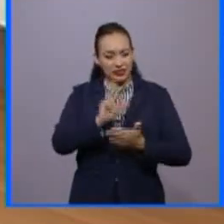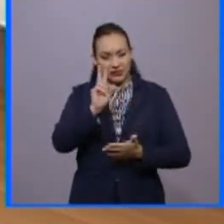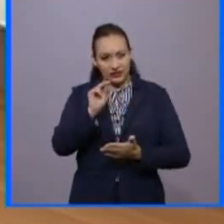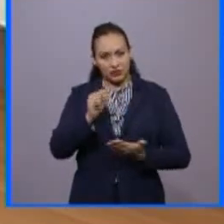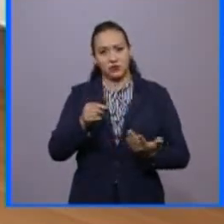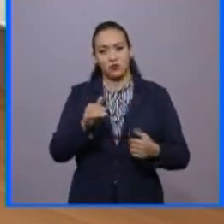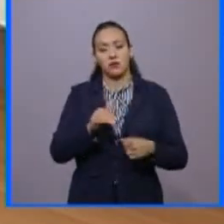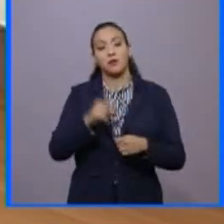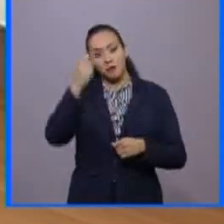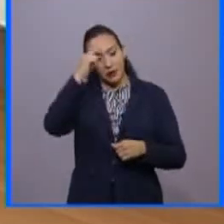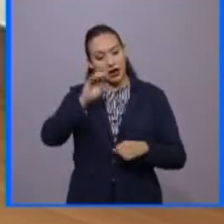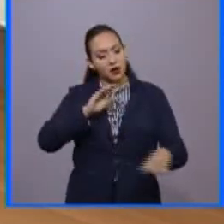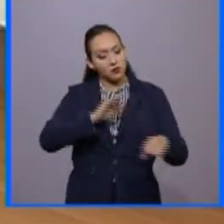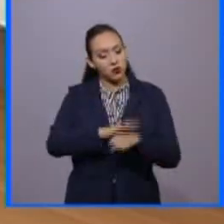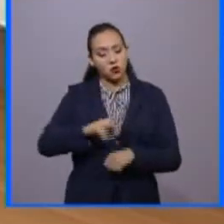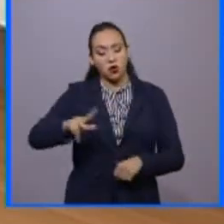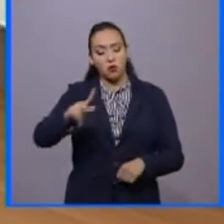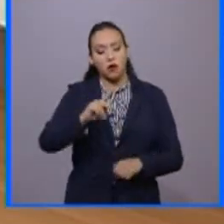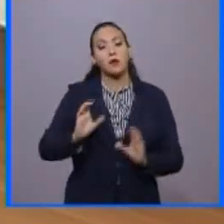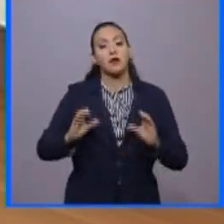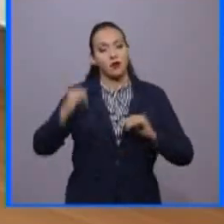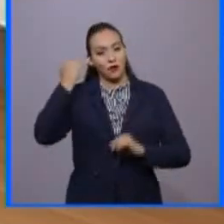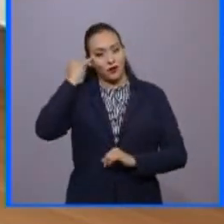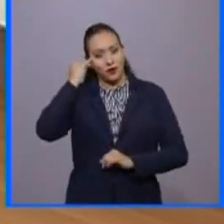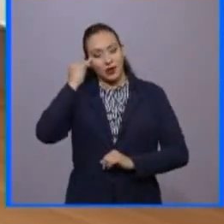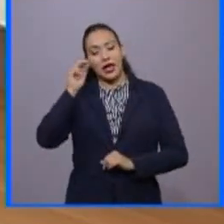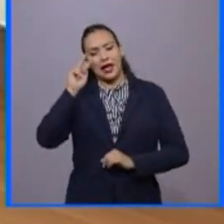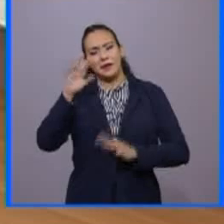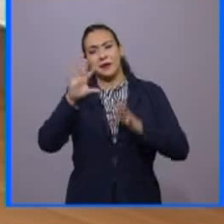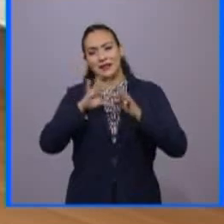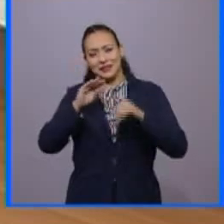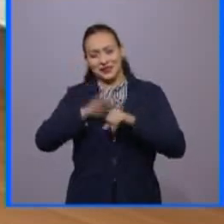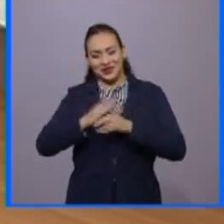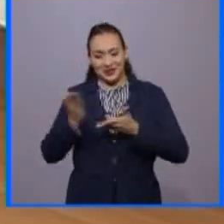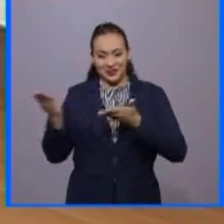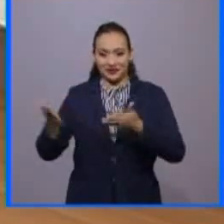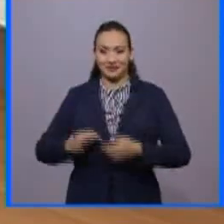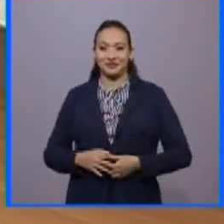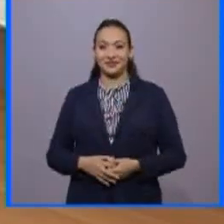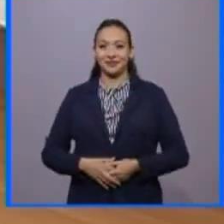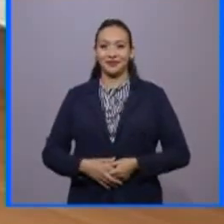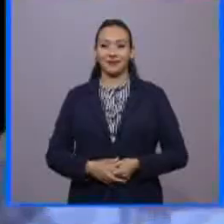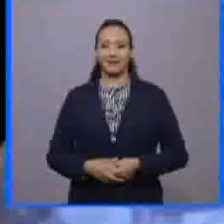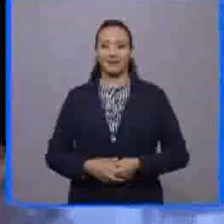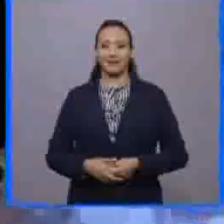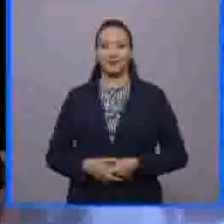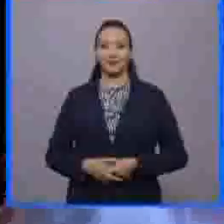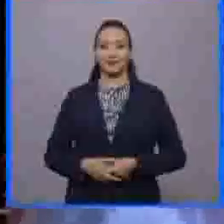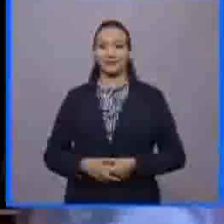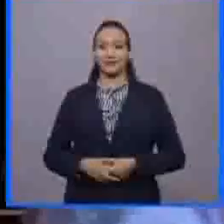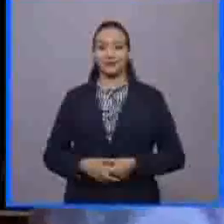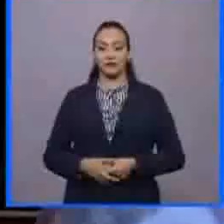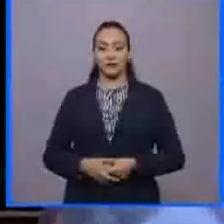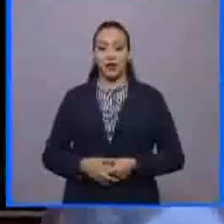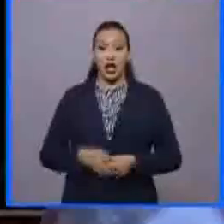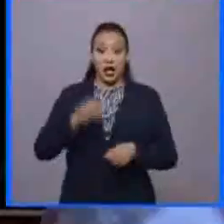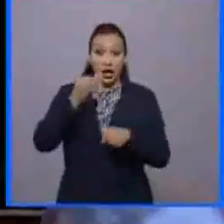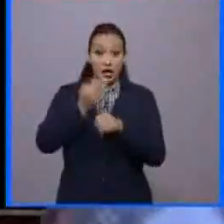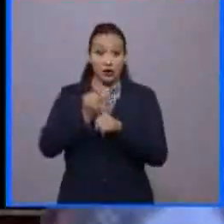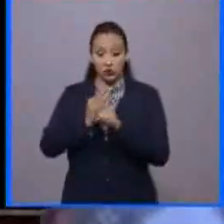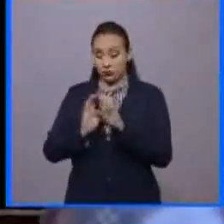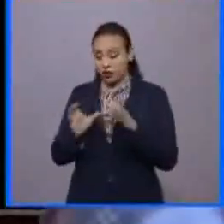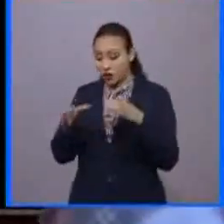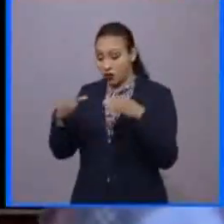históricas para con los pueblos y comunidades indígenas. Óscar González con el reporte. Actualmente